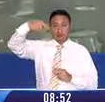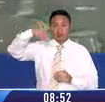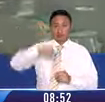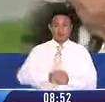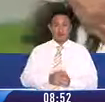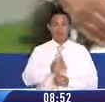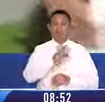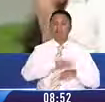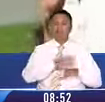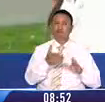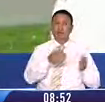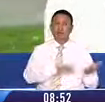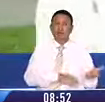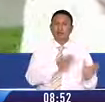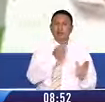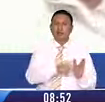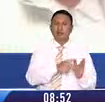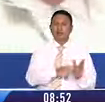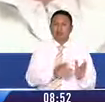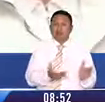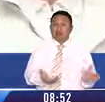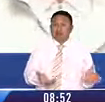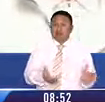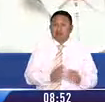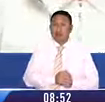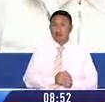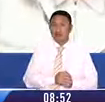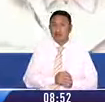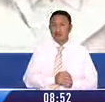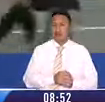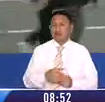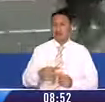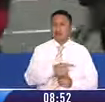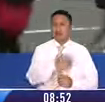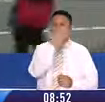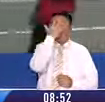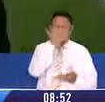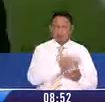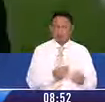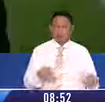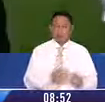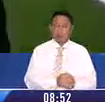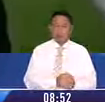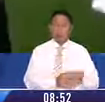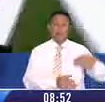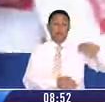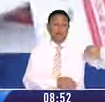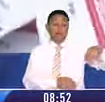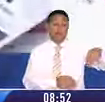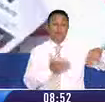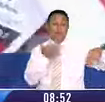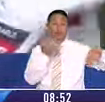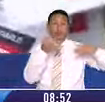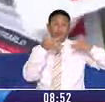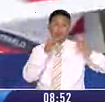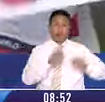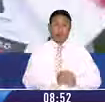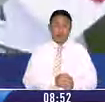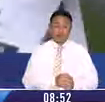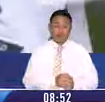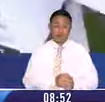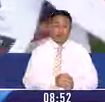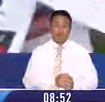causa de la muerte continúa bajo investigación así como los motivos de la desaparición miércoles quince de febrero